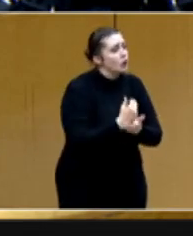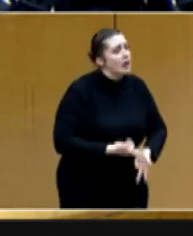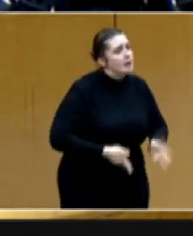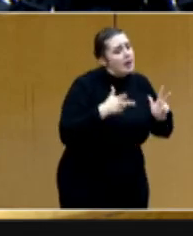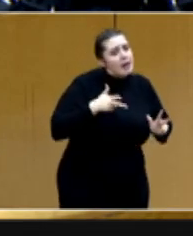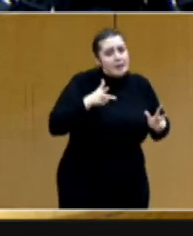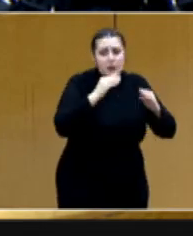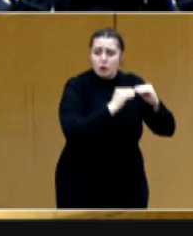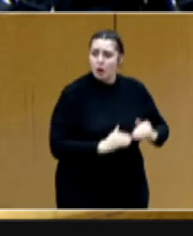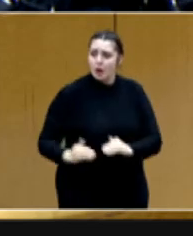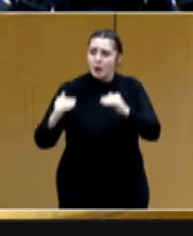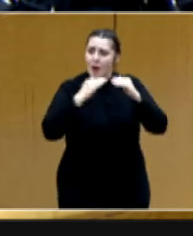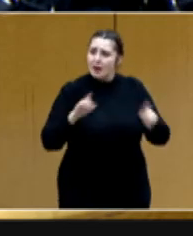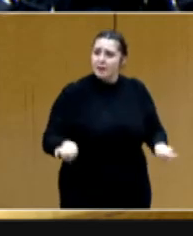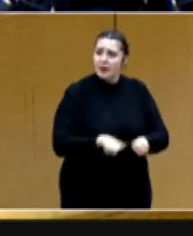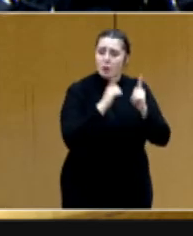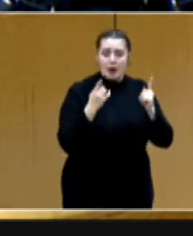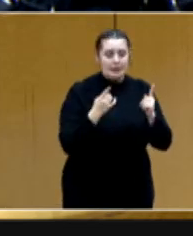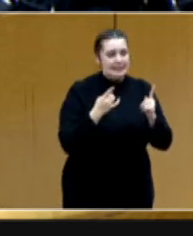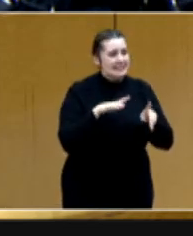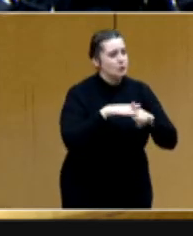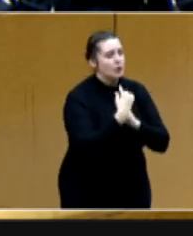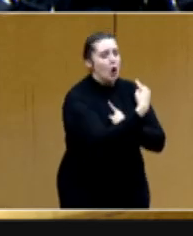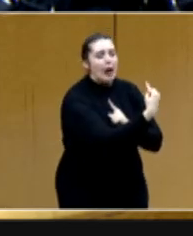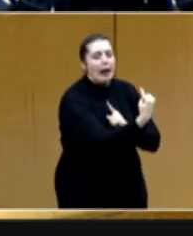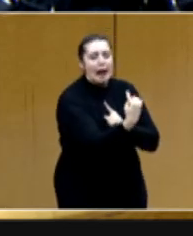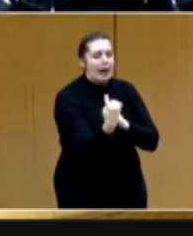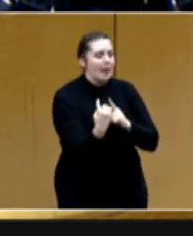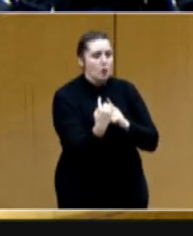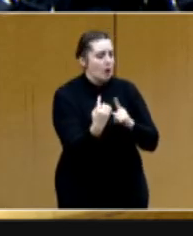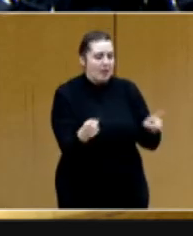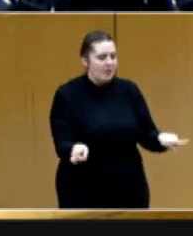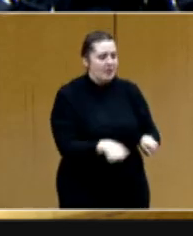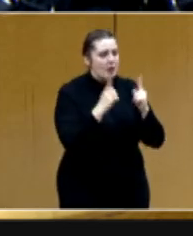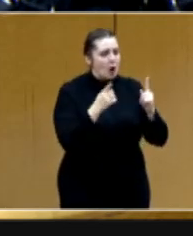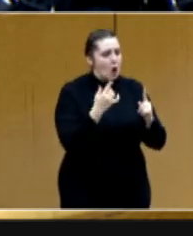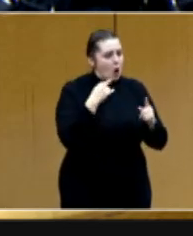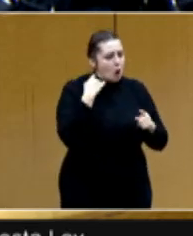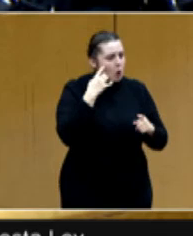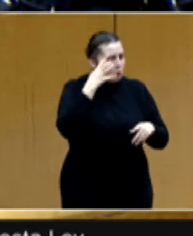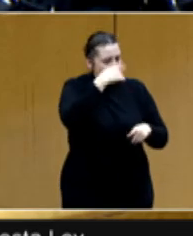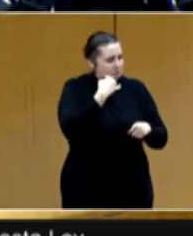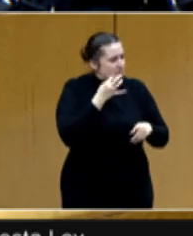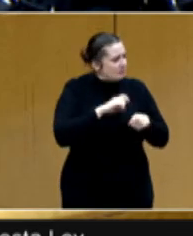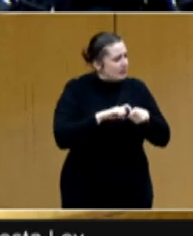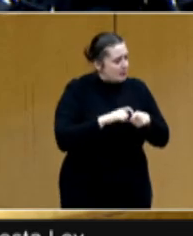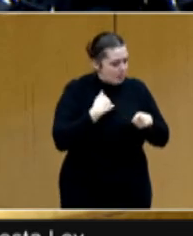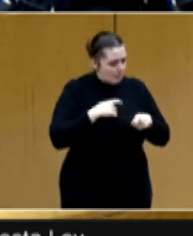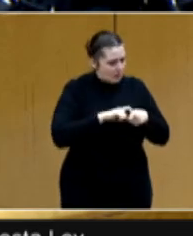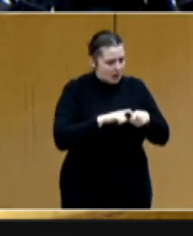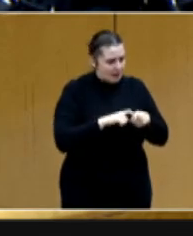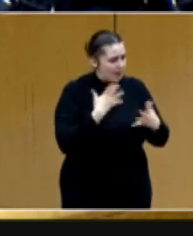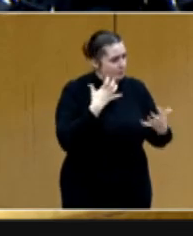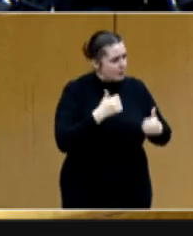y con independencia de nuestras particularidades más determinantes o de los rasgos más definitorios de personalidad tenemos la